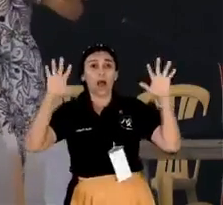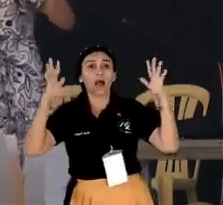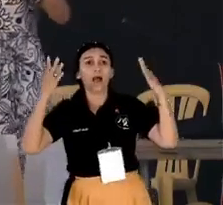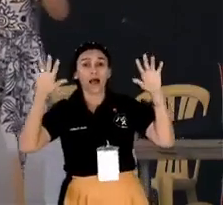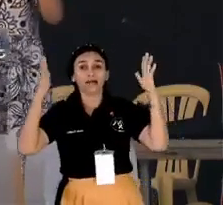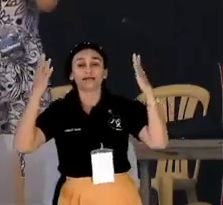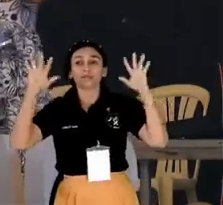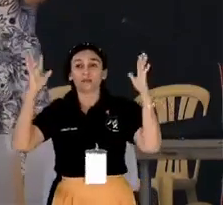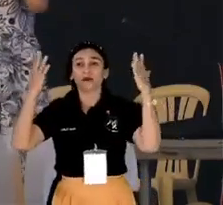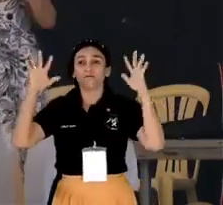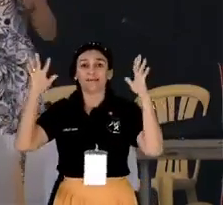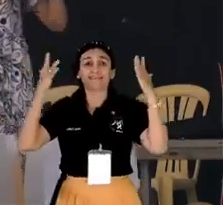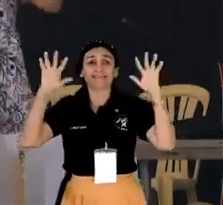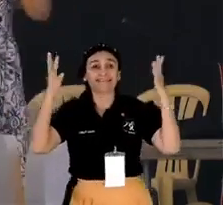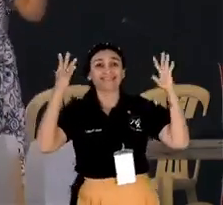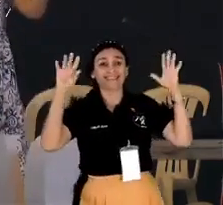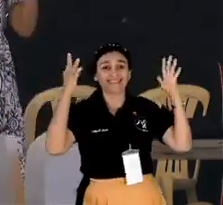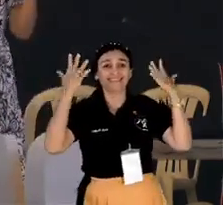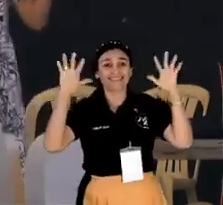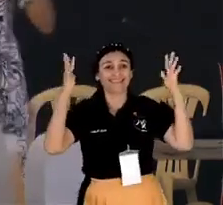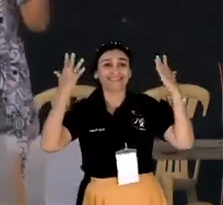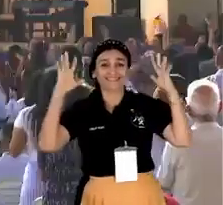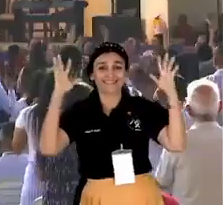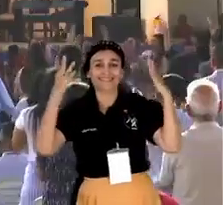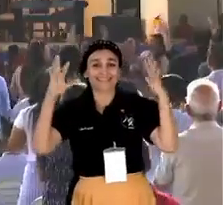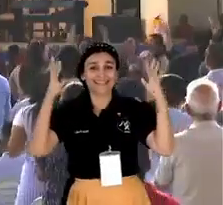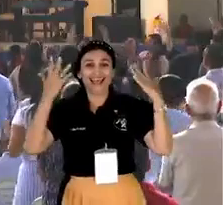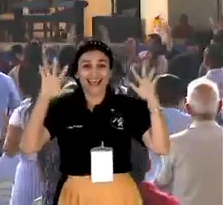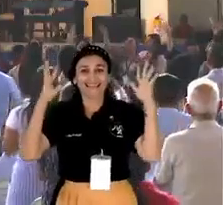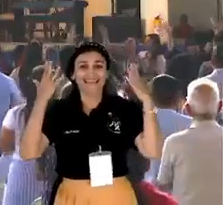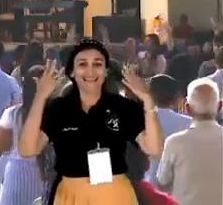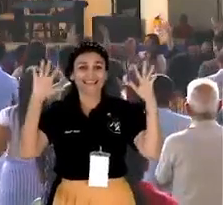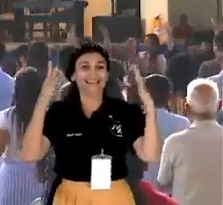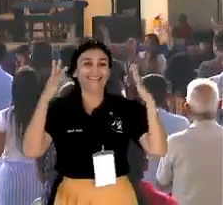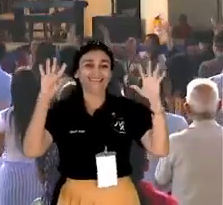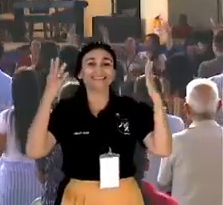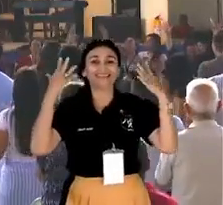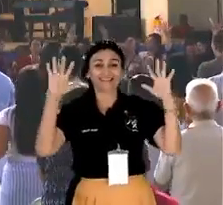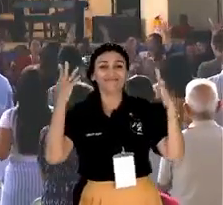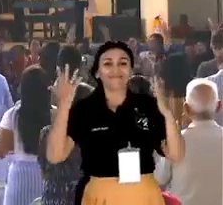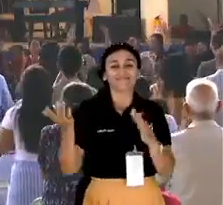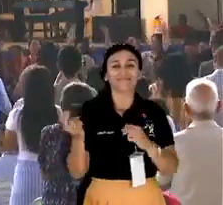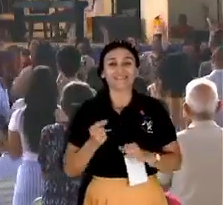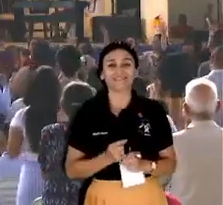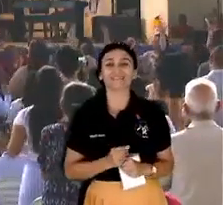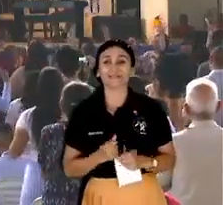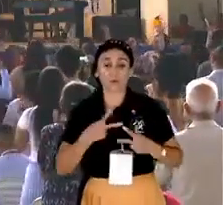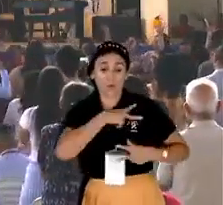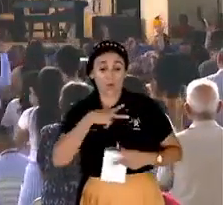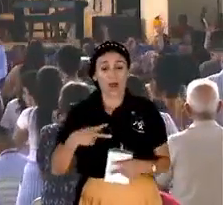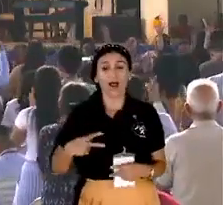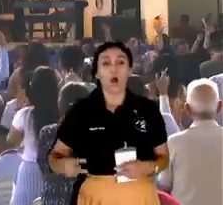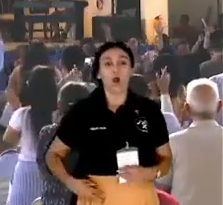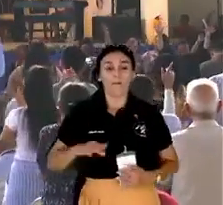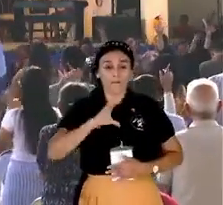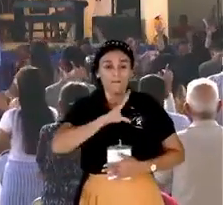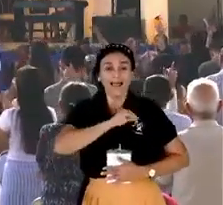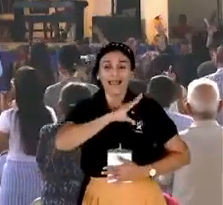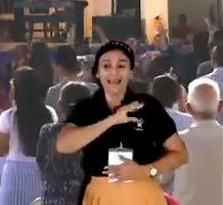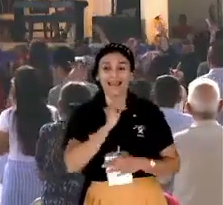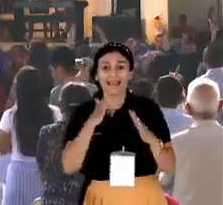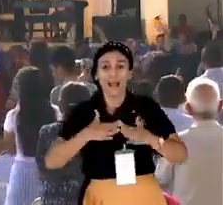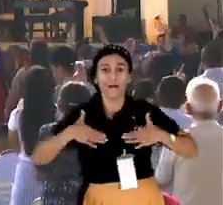espiritual. Esta es una fiesta, fiesta pentecostal. Esta es una fiesta y muy espiritual. Con gozo